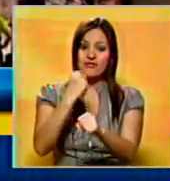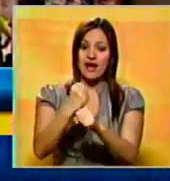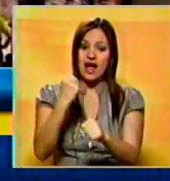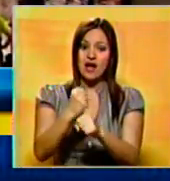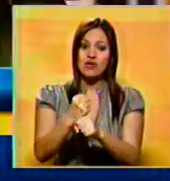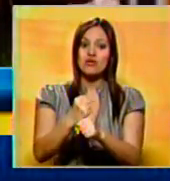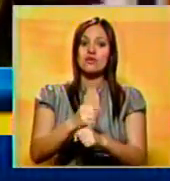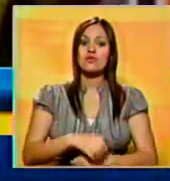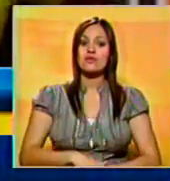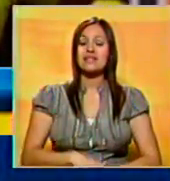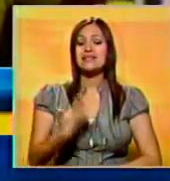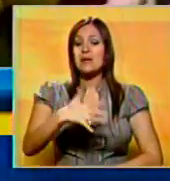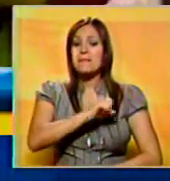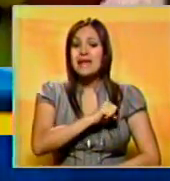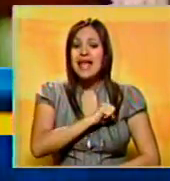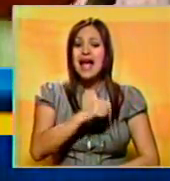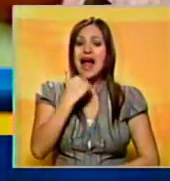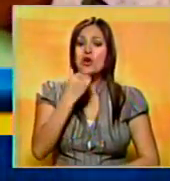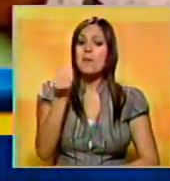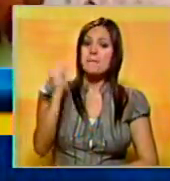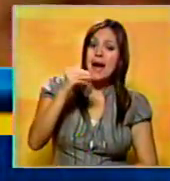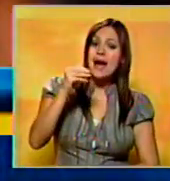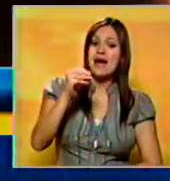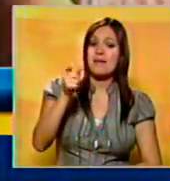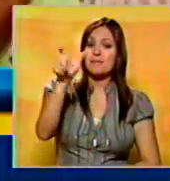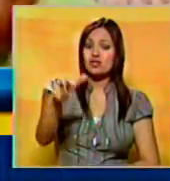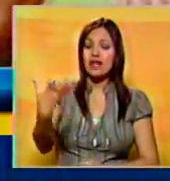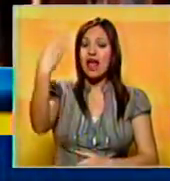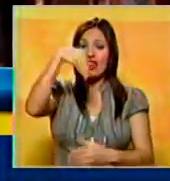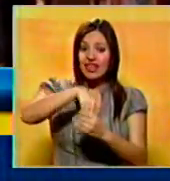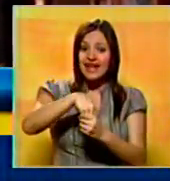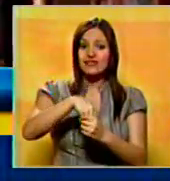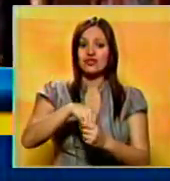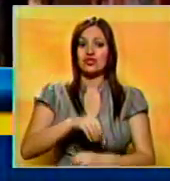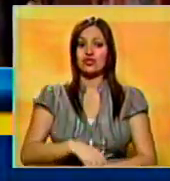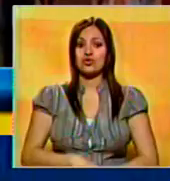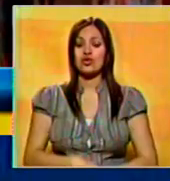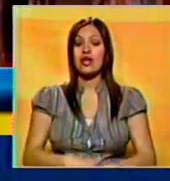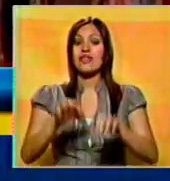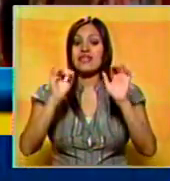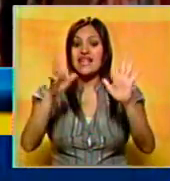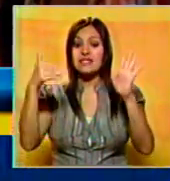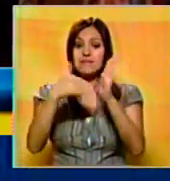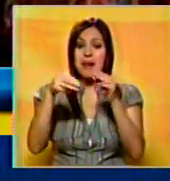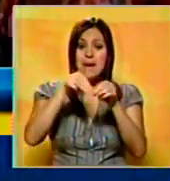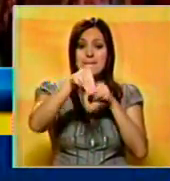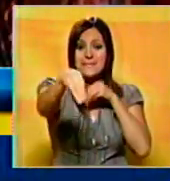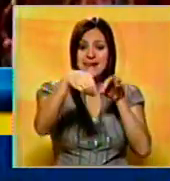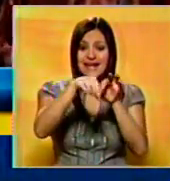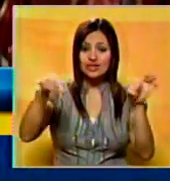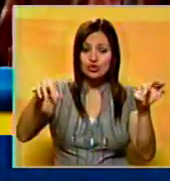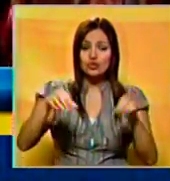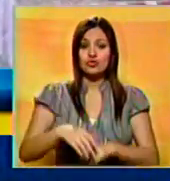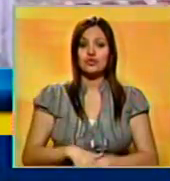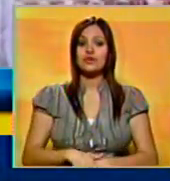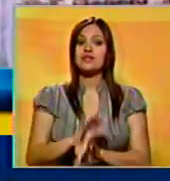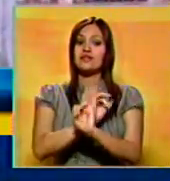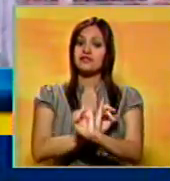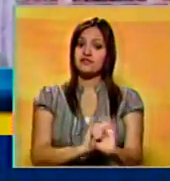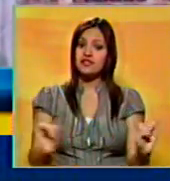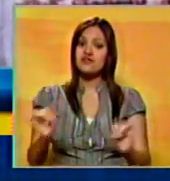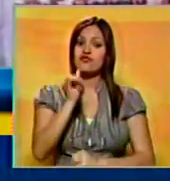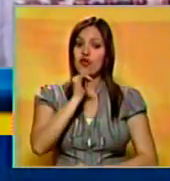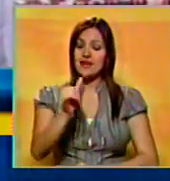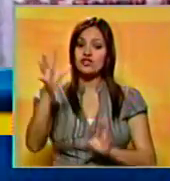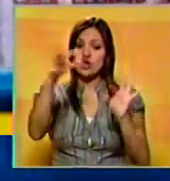en el lugar. Temen que haya más víctimas en el interior de este depósito de 10.000 metros cuadrados. Desde Buenos Aires, para